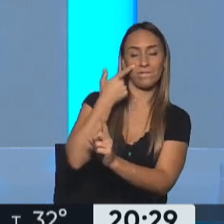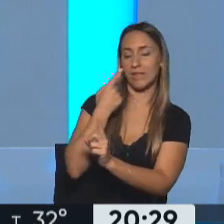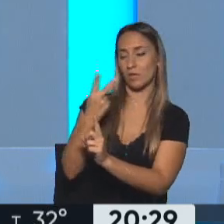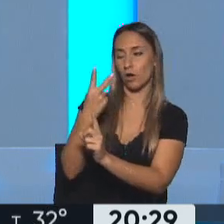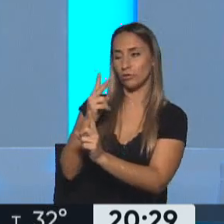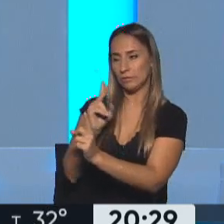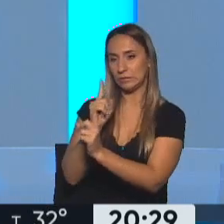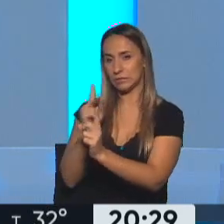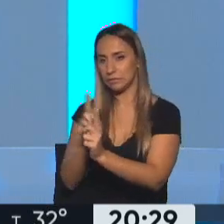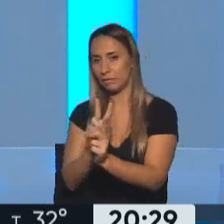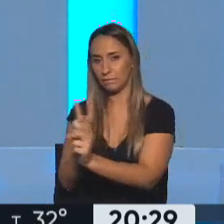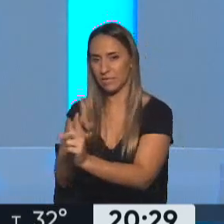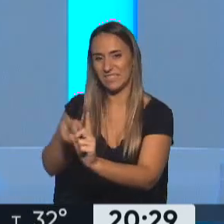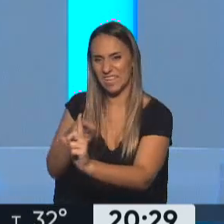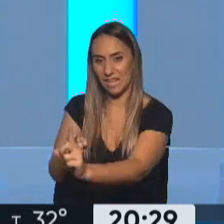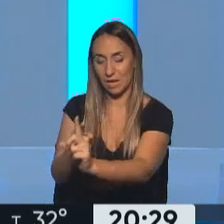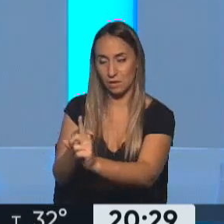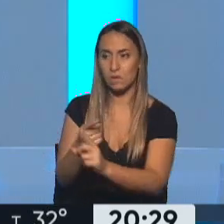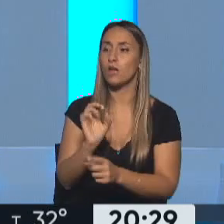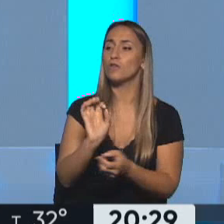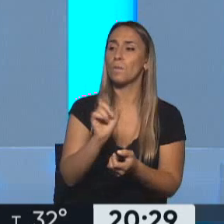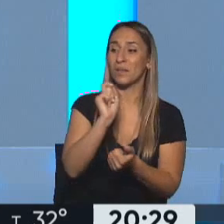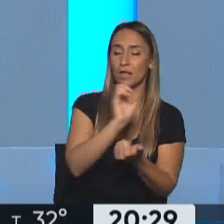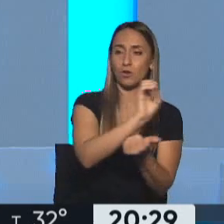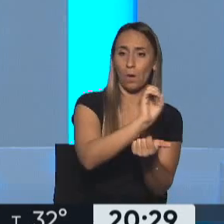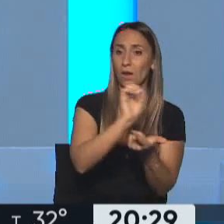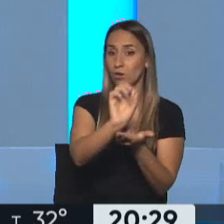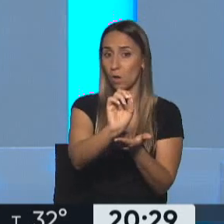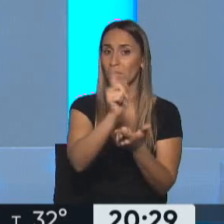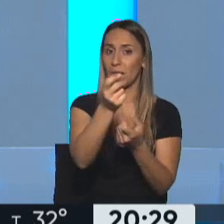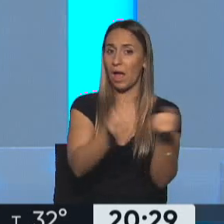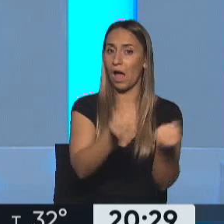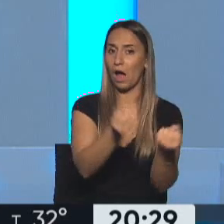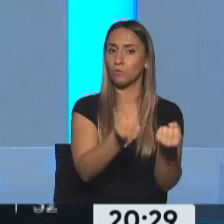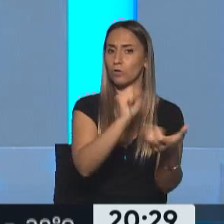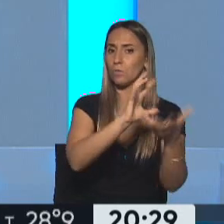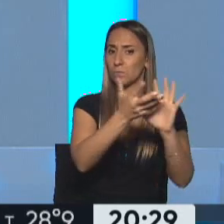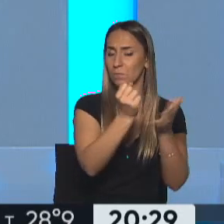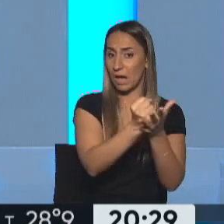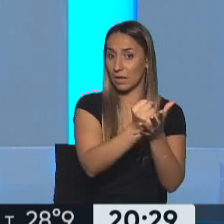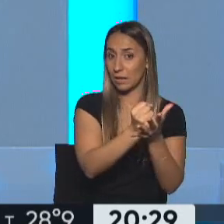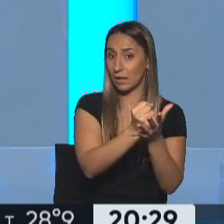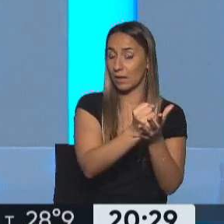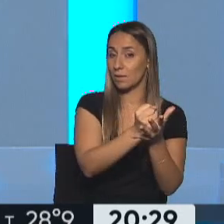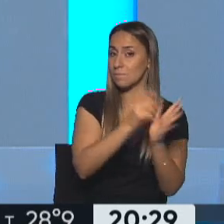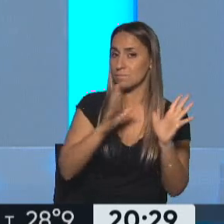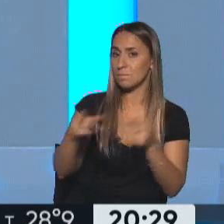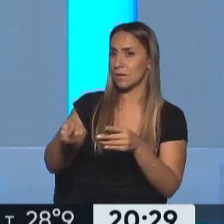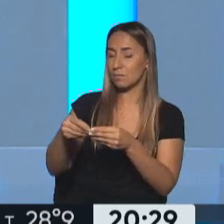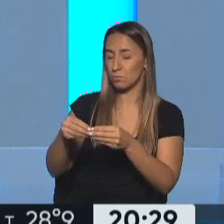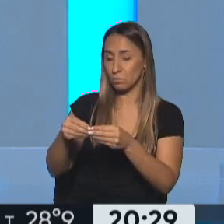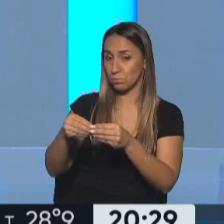nombres, le dio el auto en el que se movían. El hombre desapareció, Carsoglio no volvió a saber de él, pero con ese